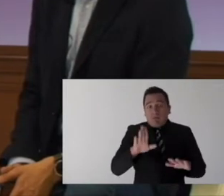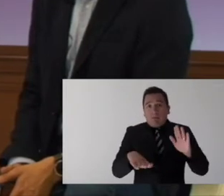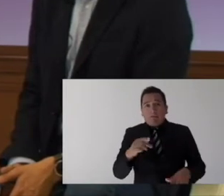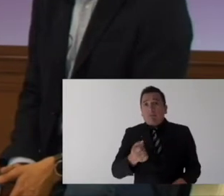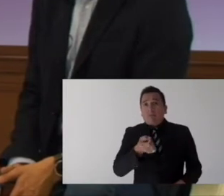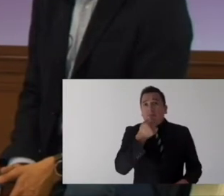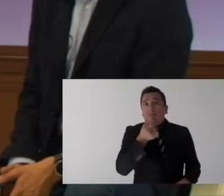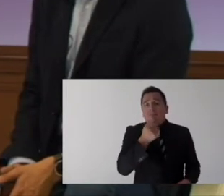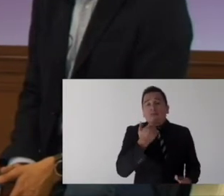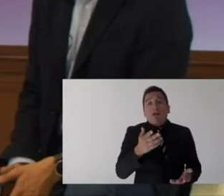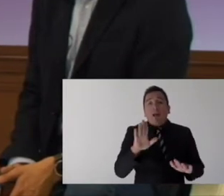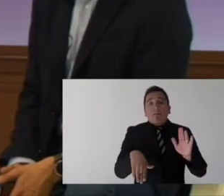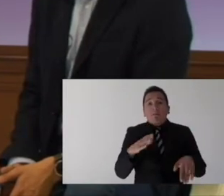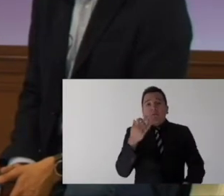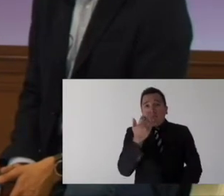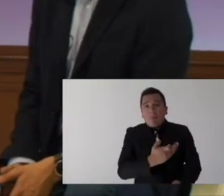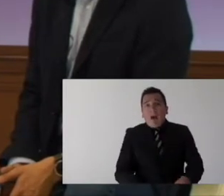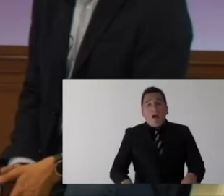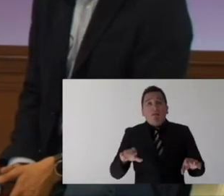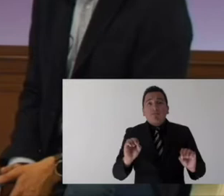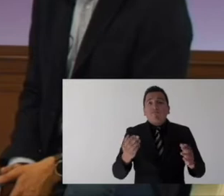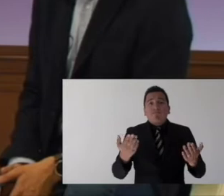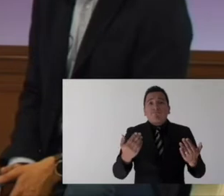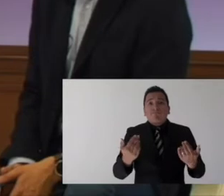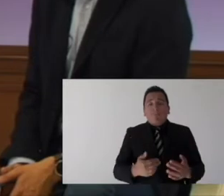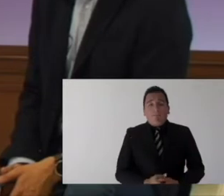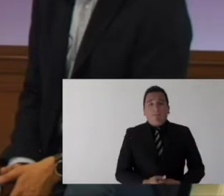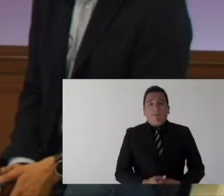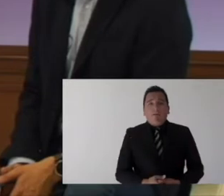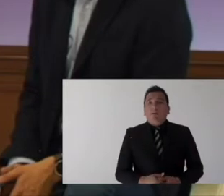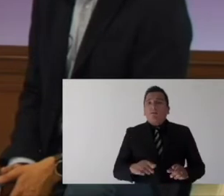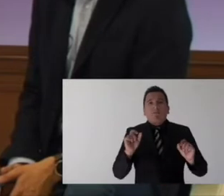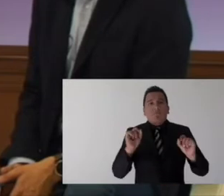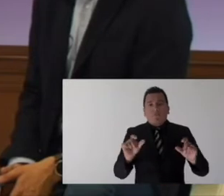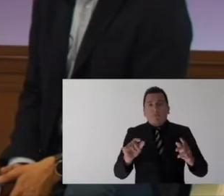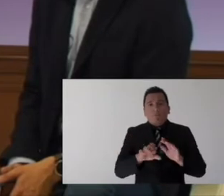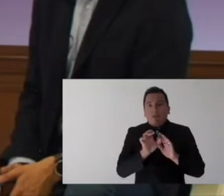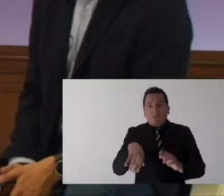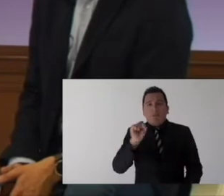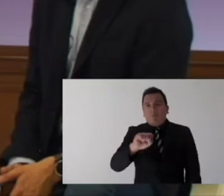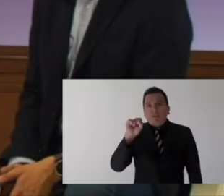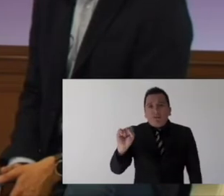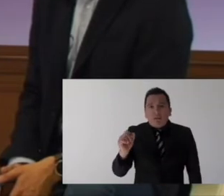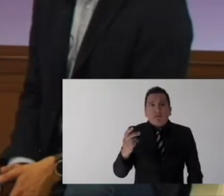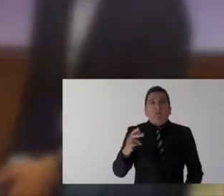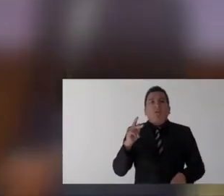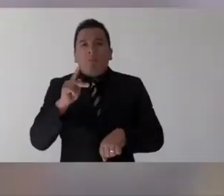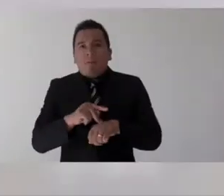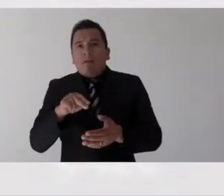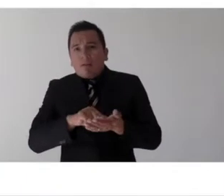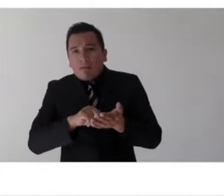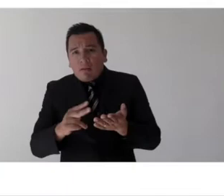medicamentos a los pacientes, ¿no? En los servicios de salud pública. Y lo mismo pasa en Saltillo, en Piedras